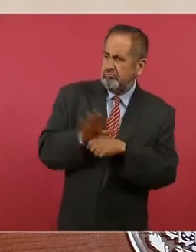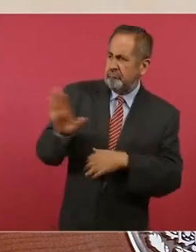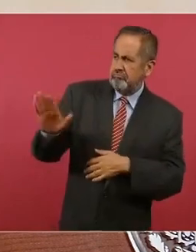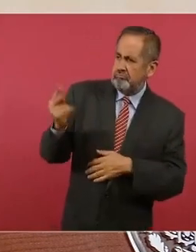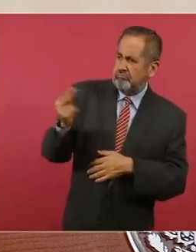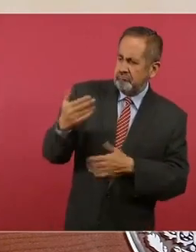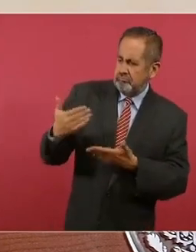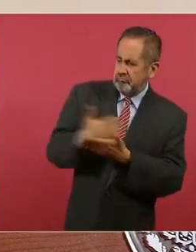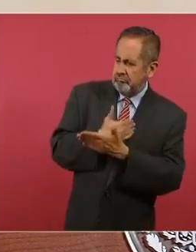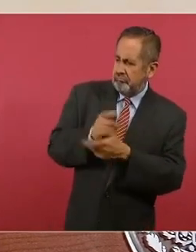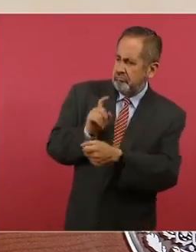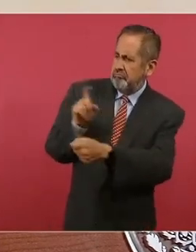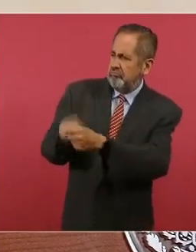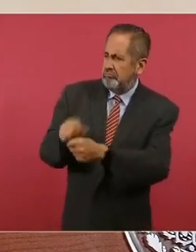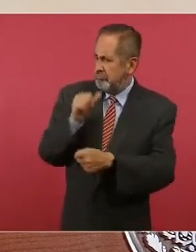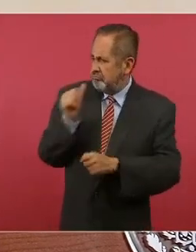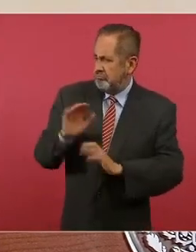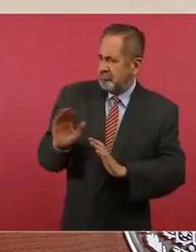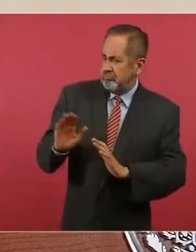los servicios médicos.